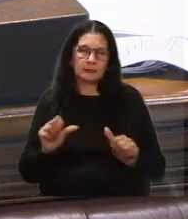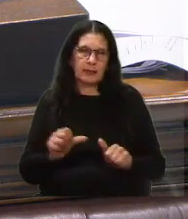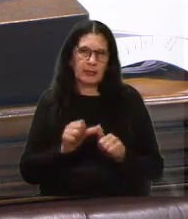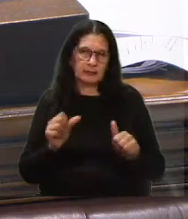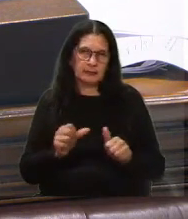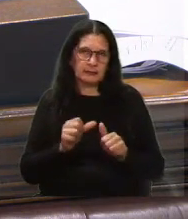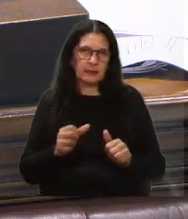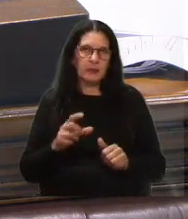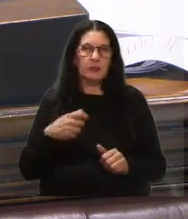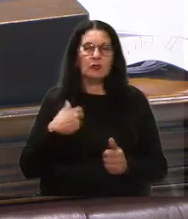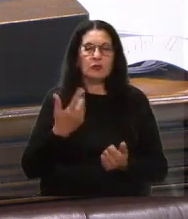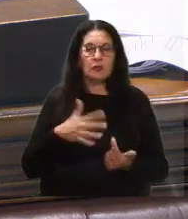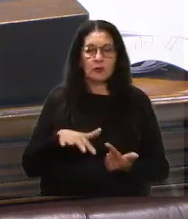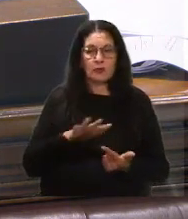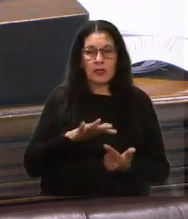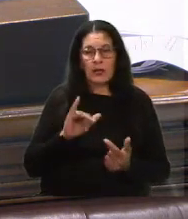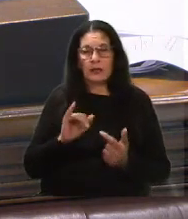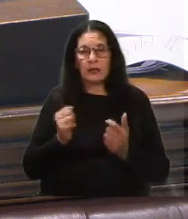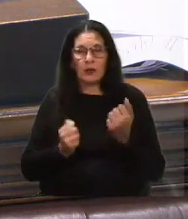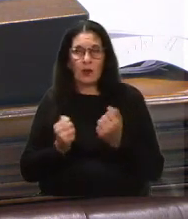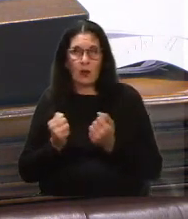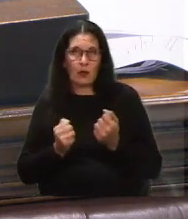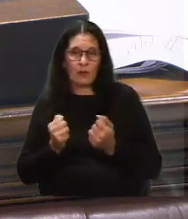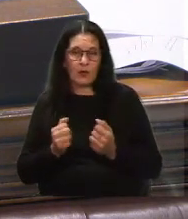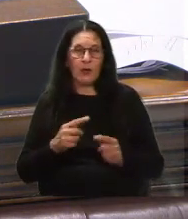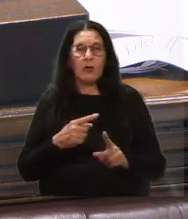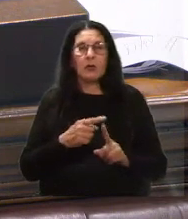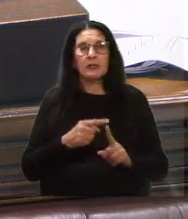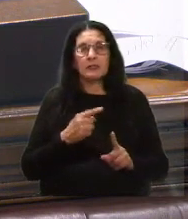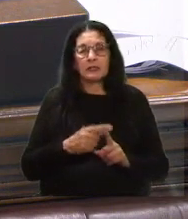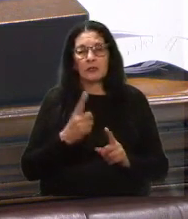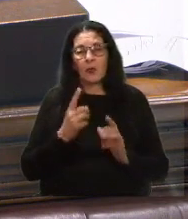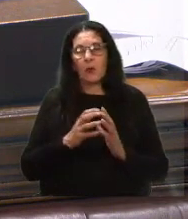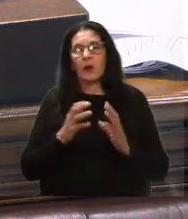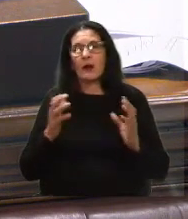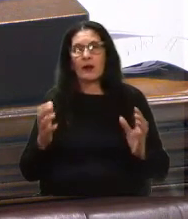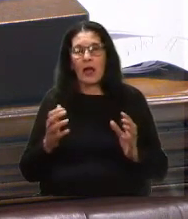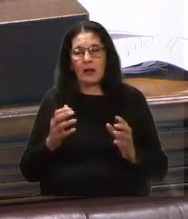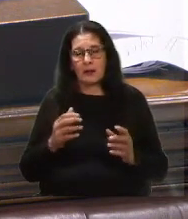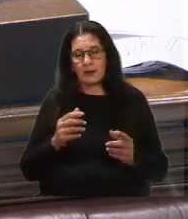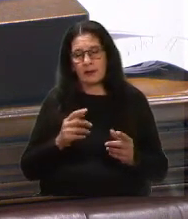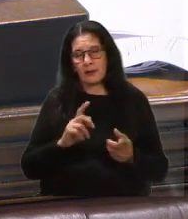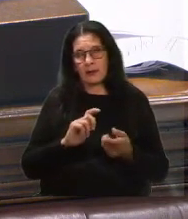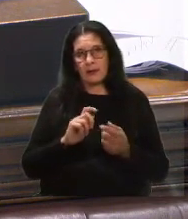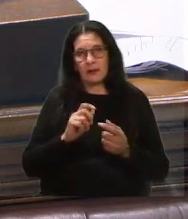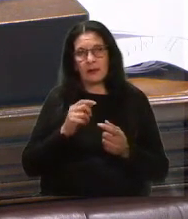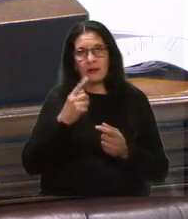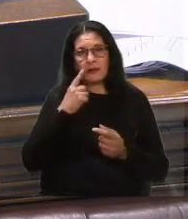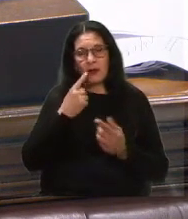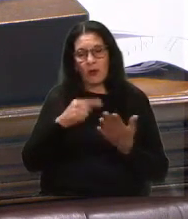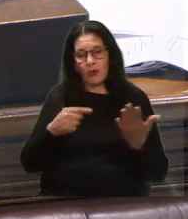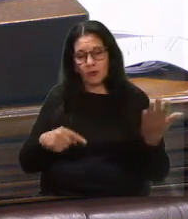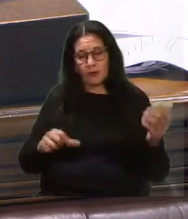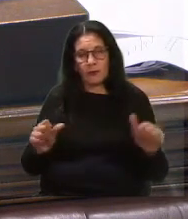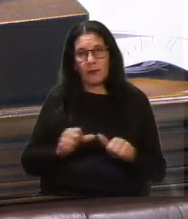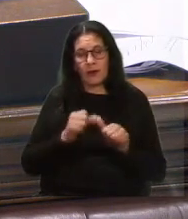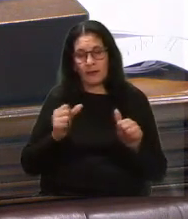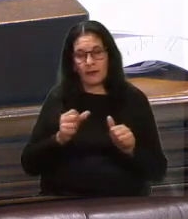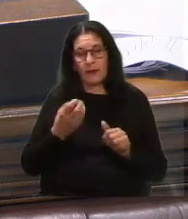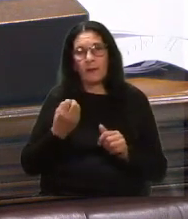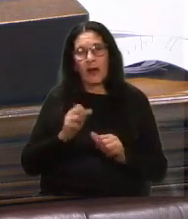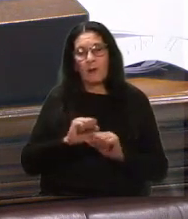hacer tanto a nivel social como económico existiendo una enorme cantidad de medidas a poder tomarse para